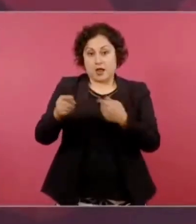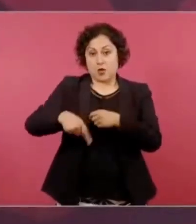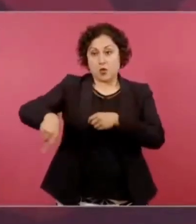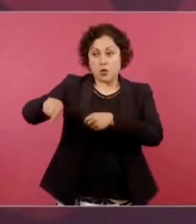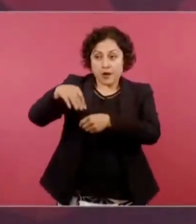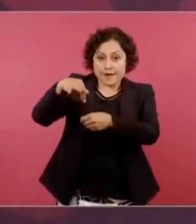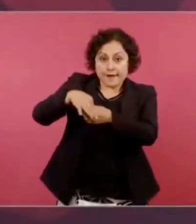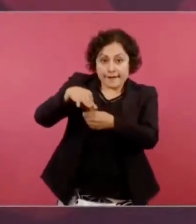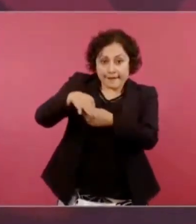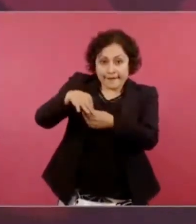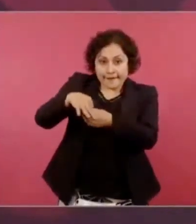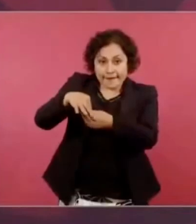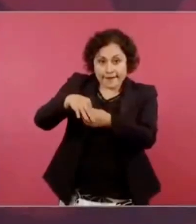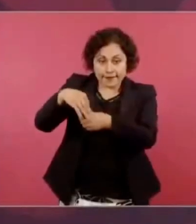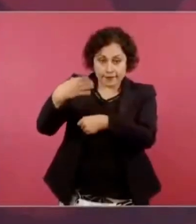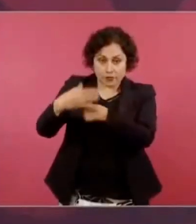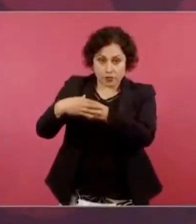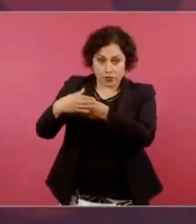está